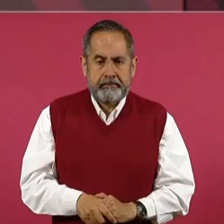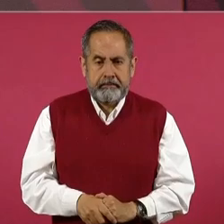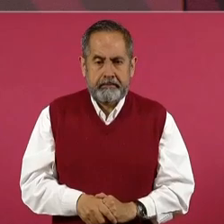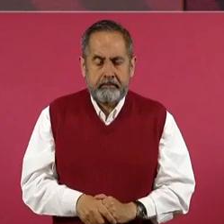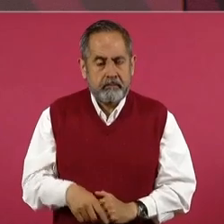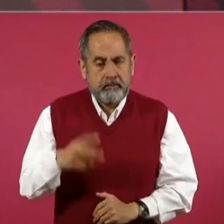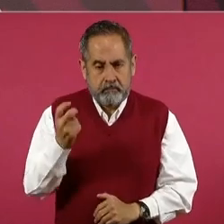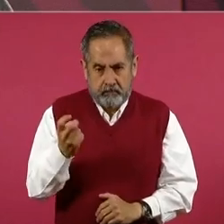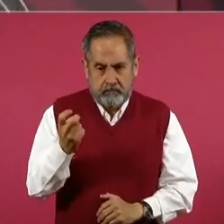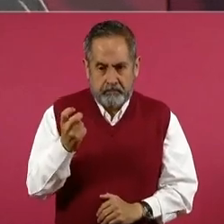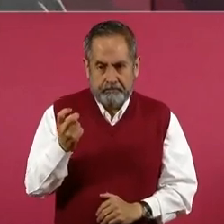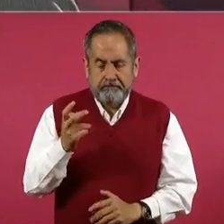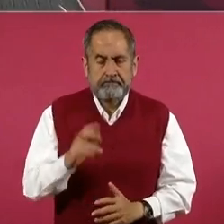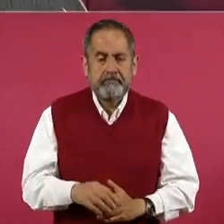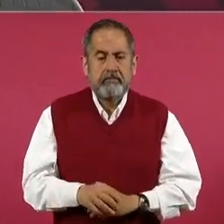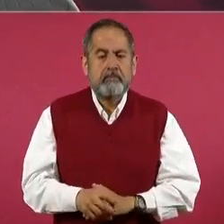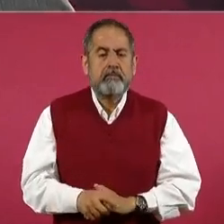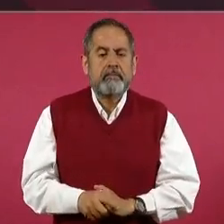Por eso